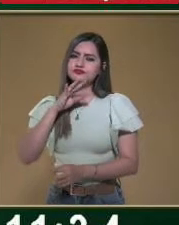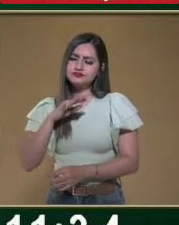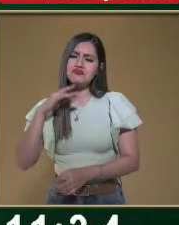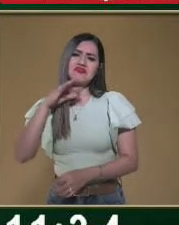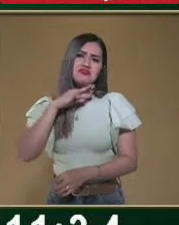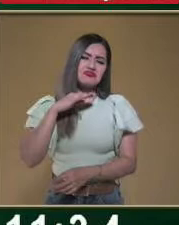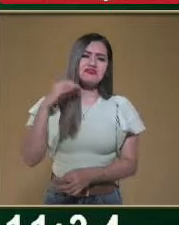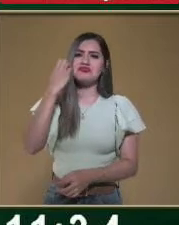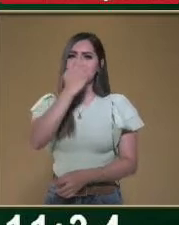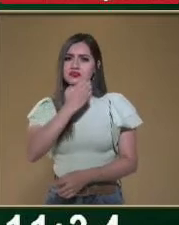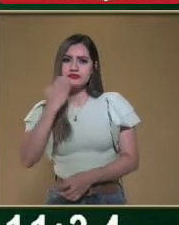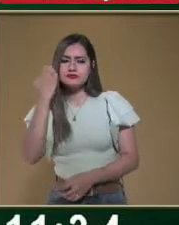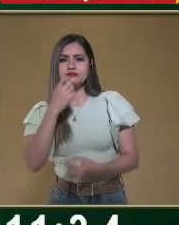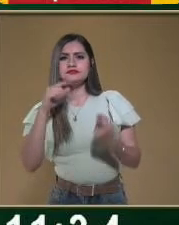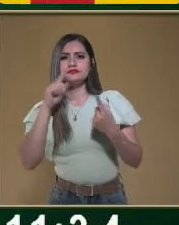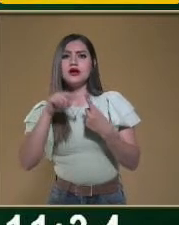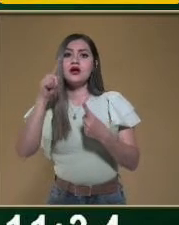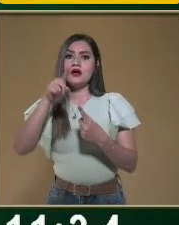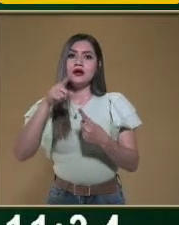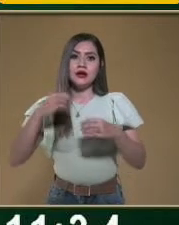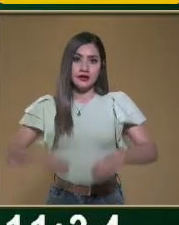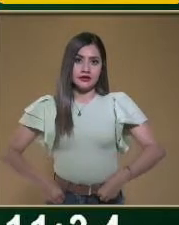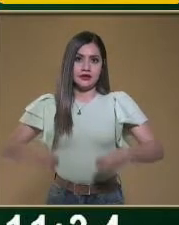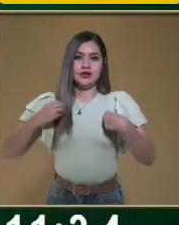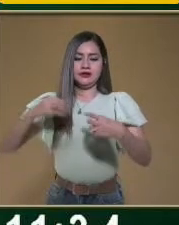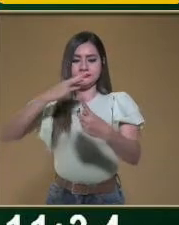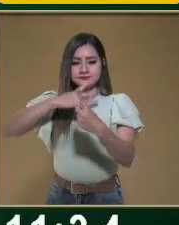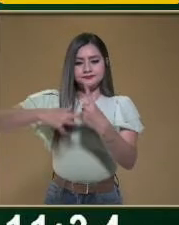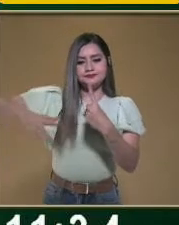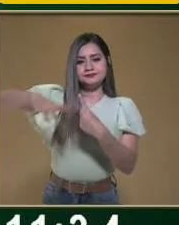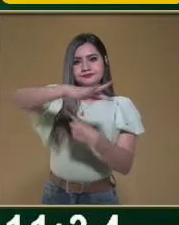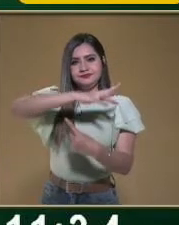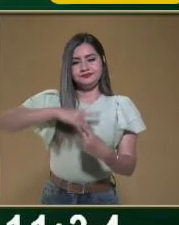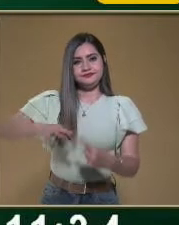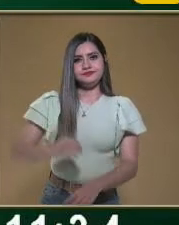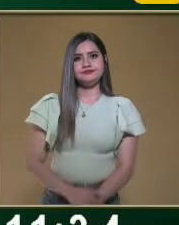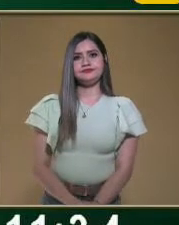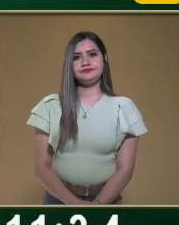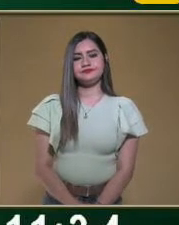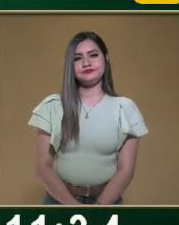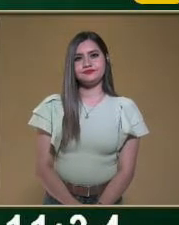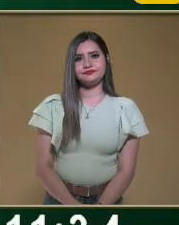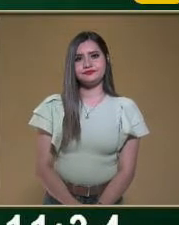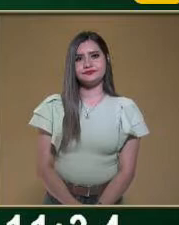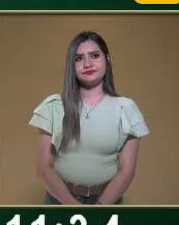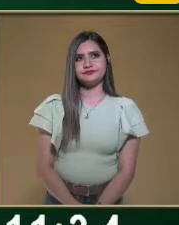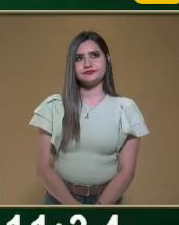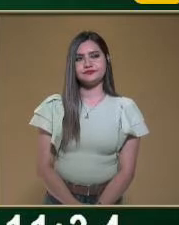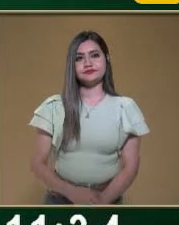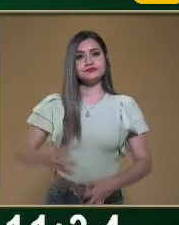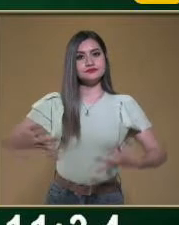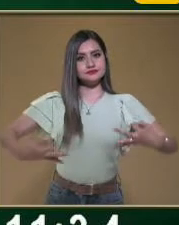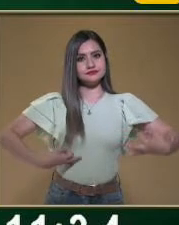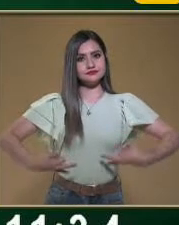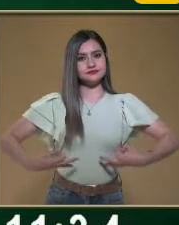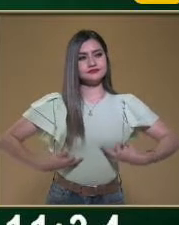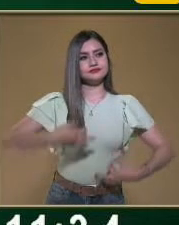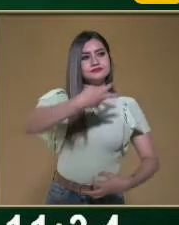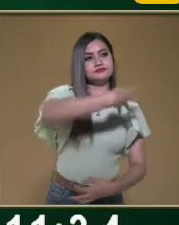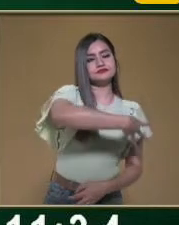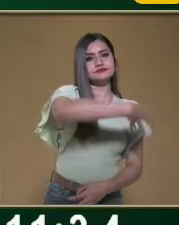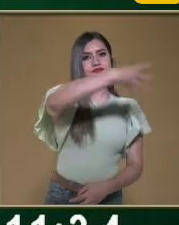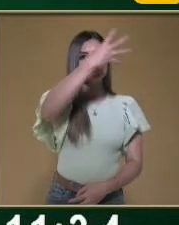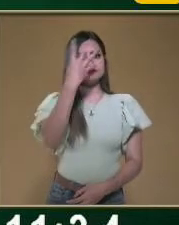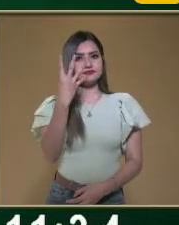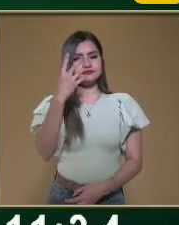los alrededores de tu colonia, en la comunidad en donde vives. Y el de teatro Arcoiris también lo